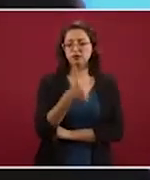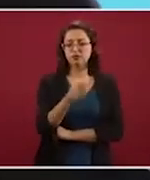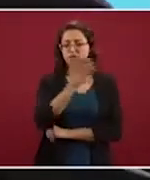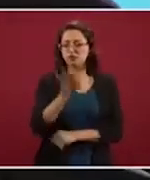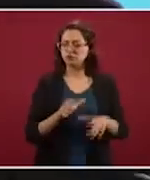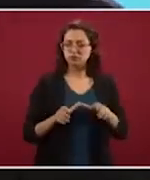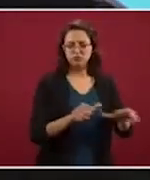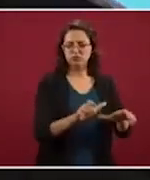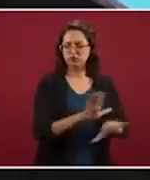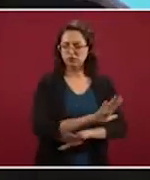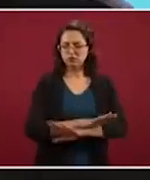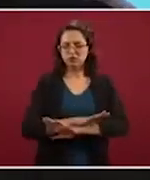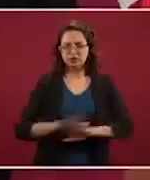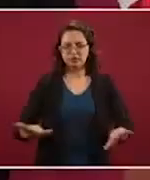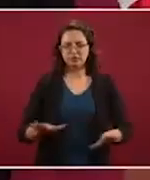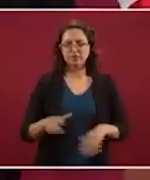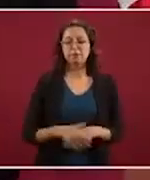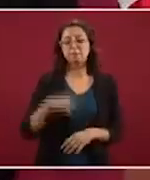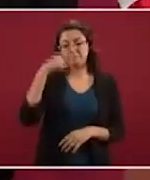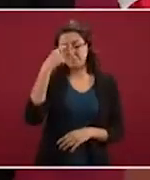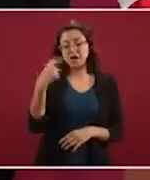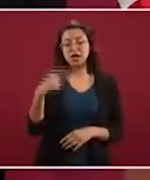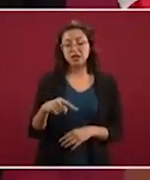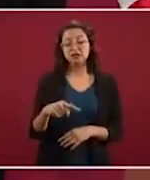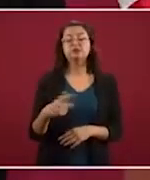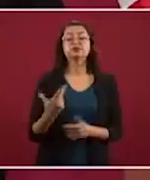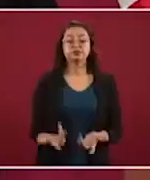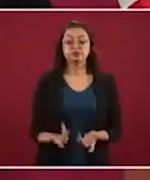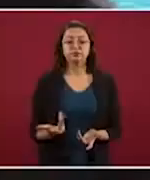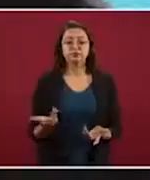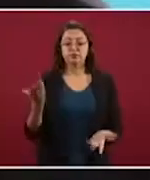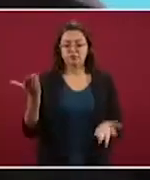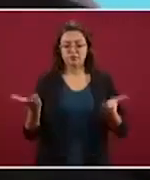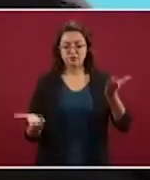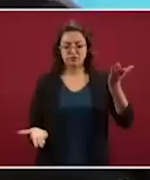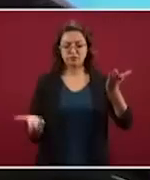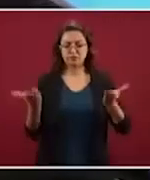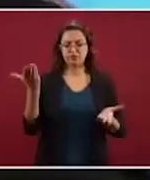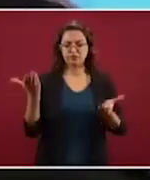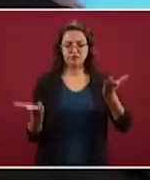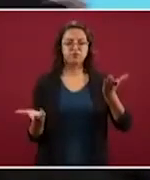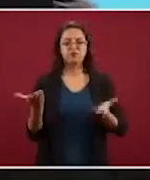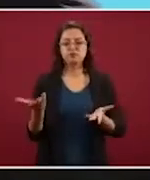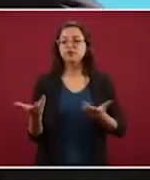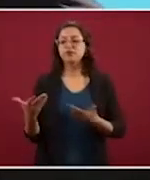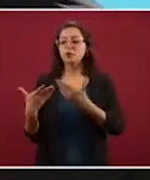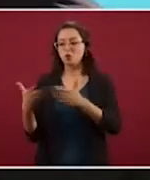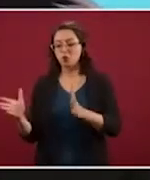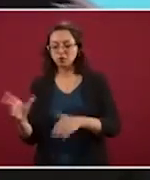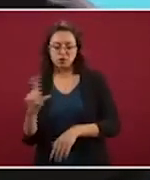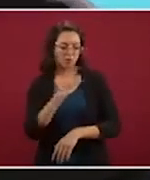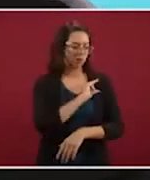para tener de esa manera un equilibrio entre la generación pública y